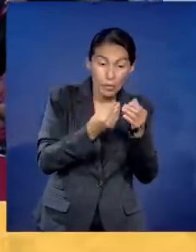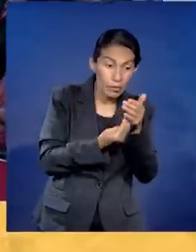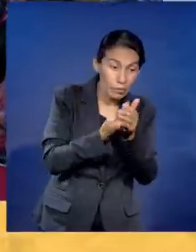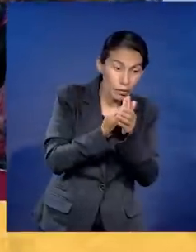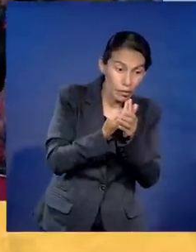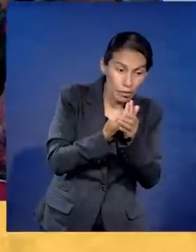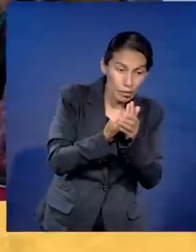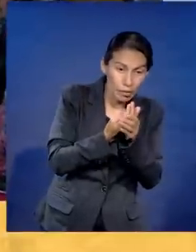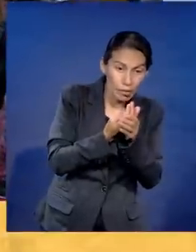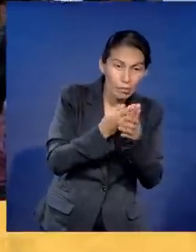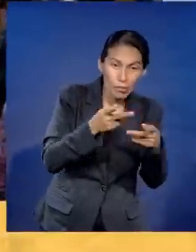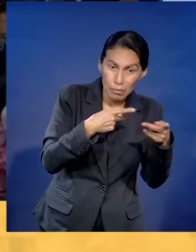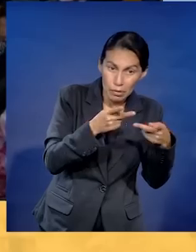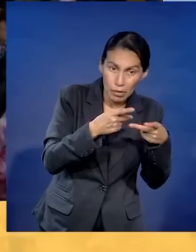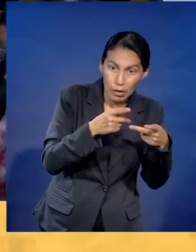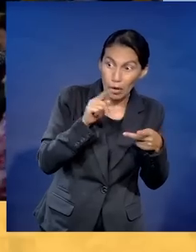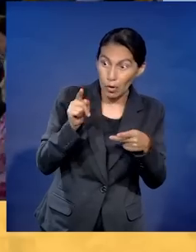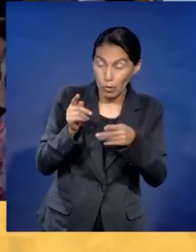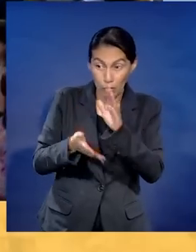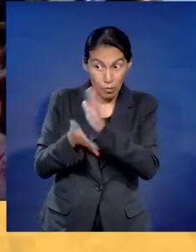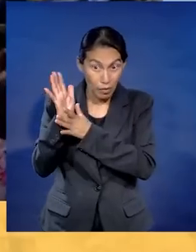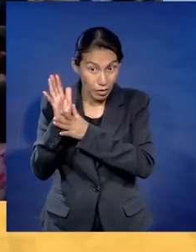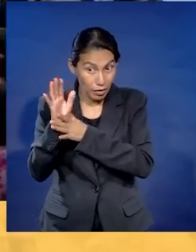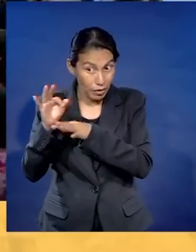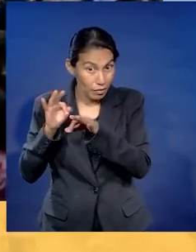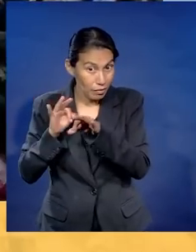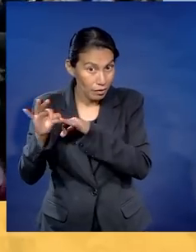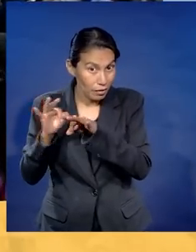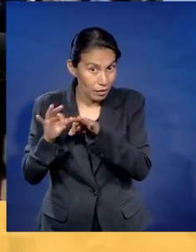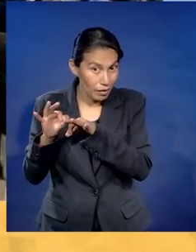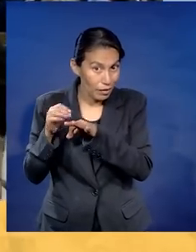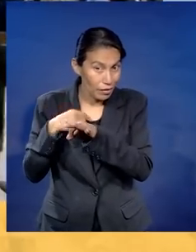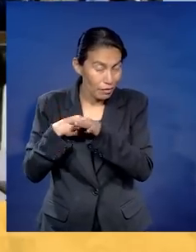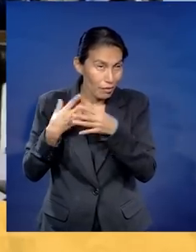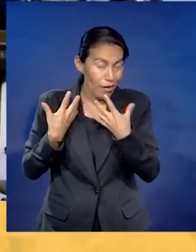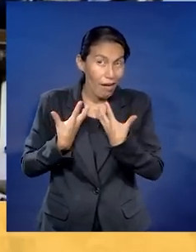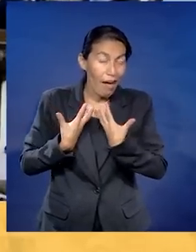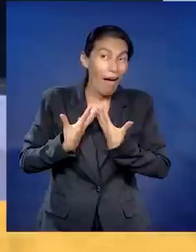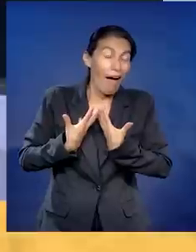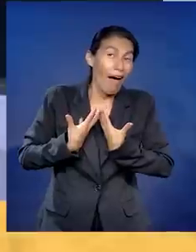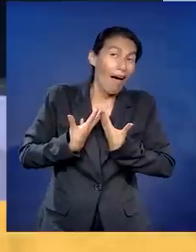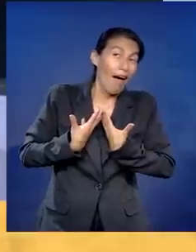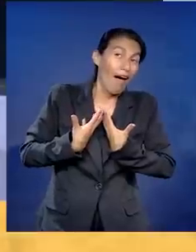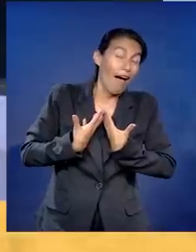a preparar el desayuno. Y cuando tú te vayas a trabajar.